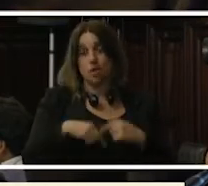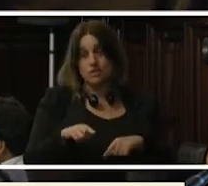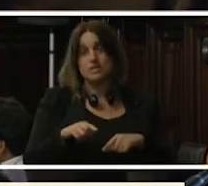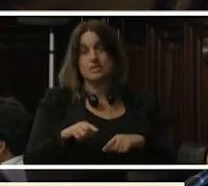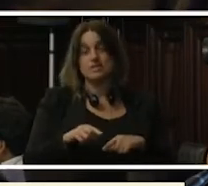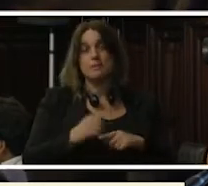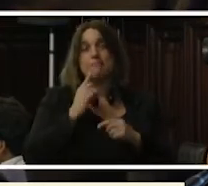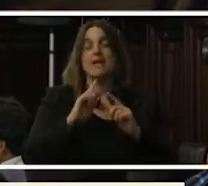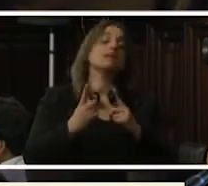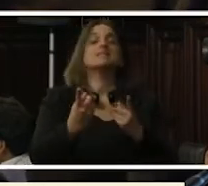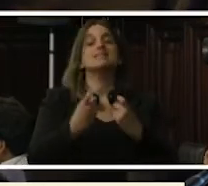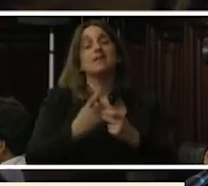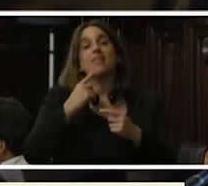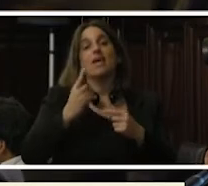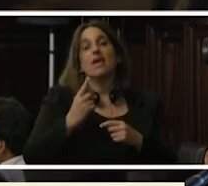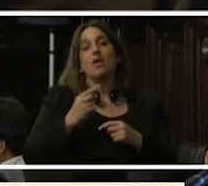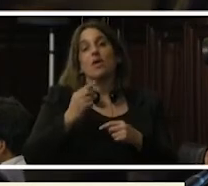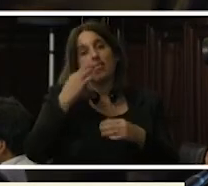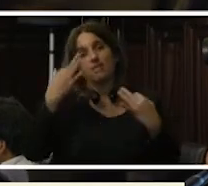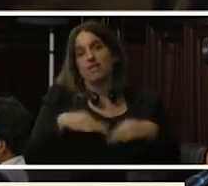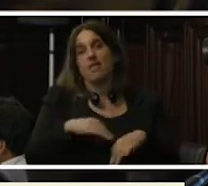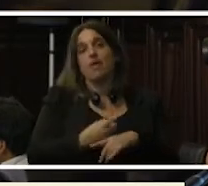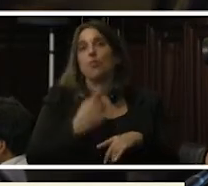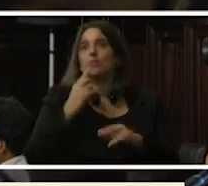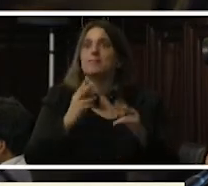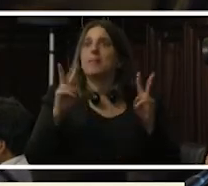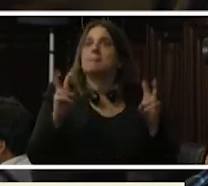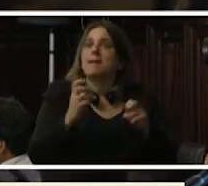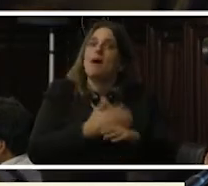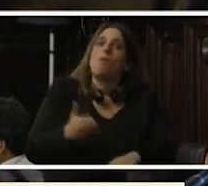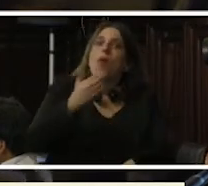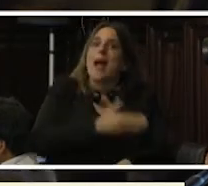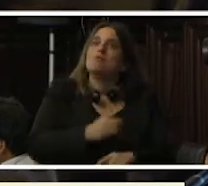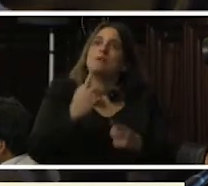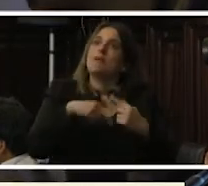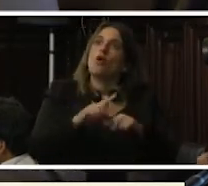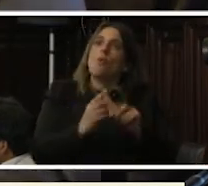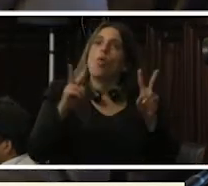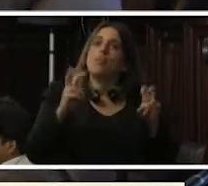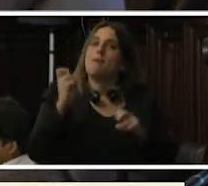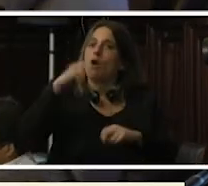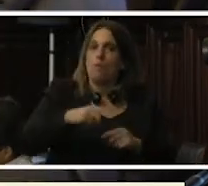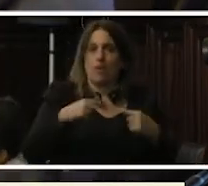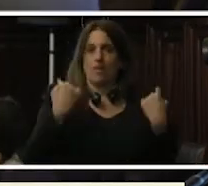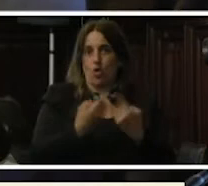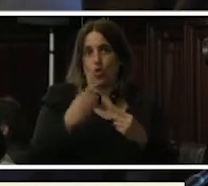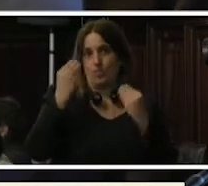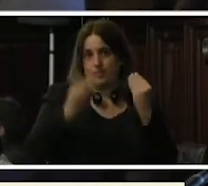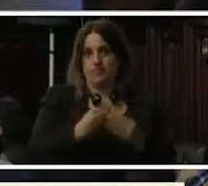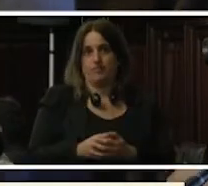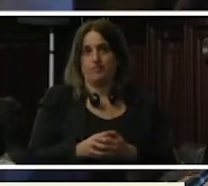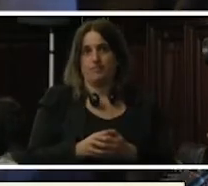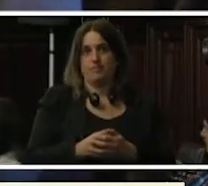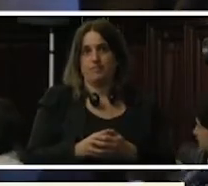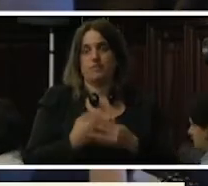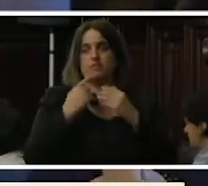la necesidad de una causa común, de trabajar por una causa común. Gracias. Señora Secretaria Ejecutiva